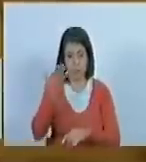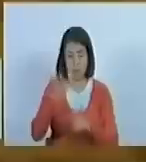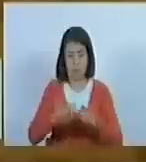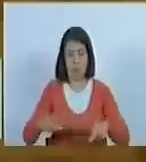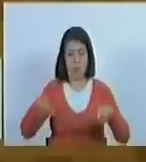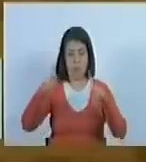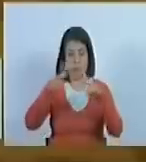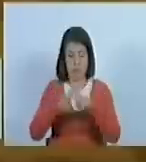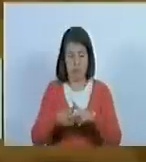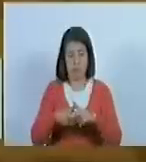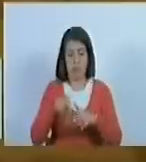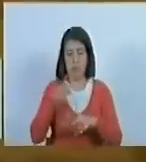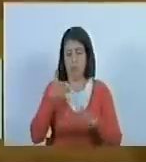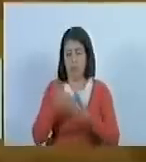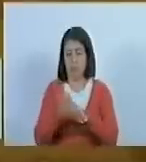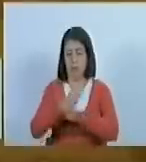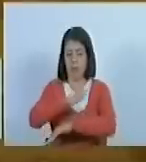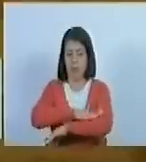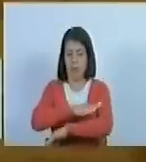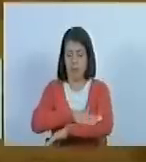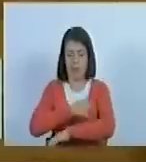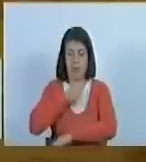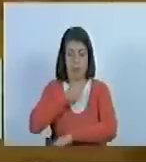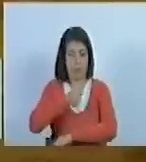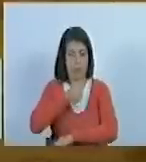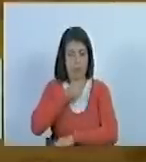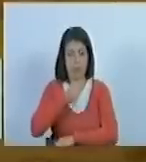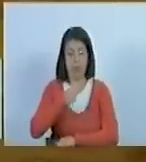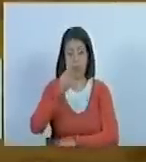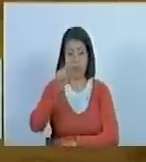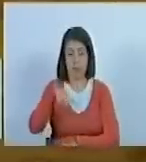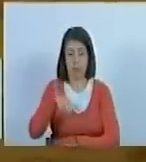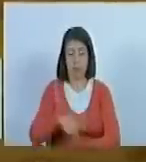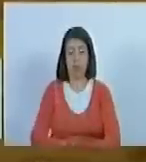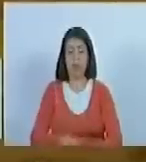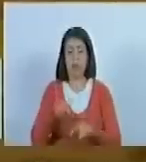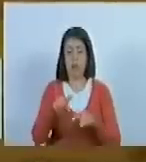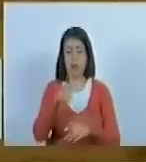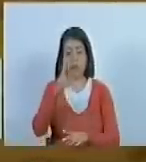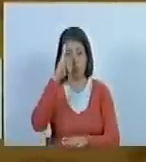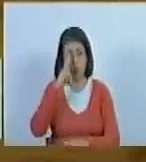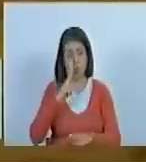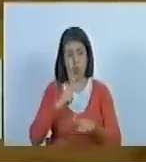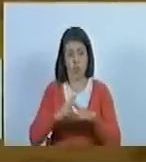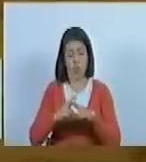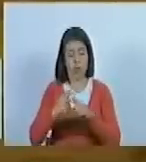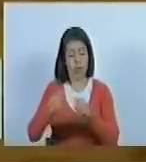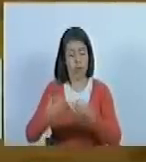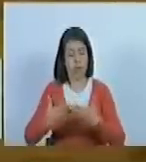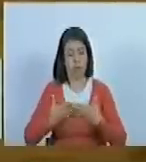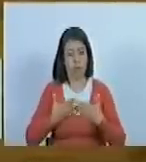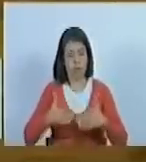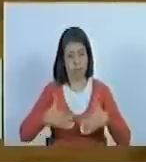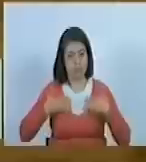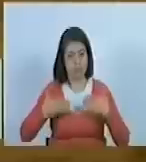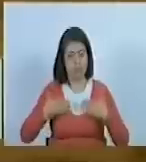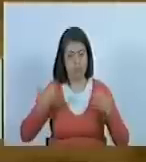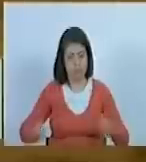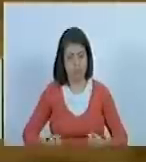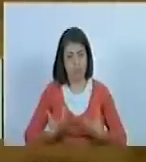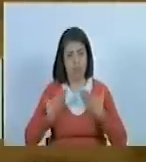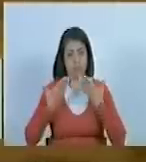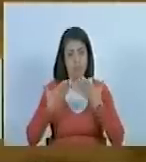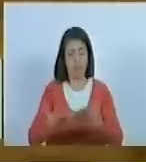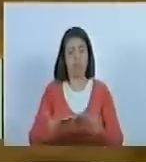valor inalienable la ética periodística, y que ese reconocimiento les sirva como estímulo para elevar